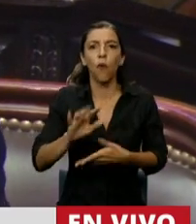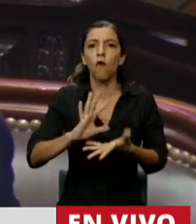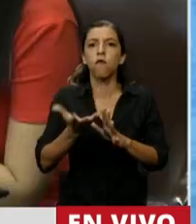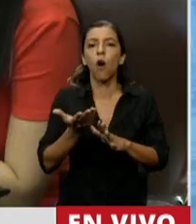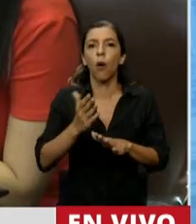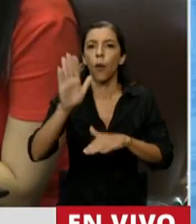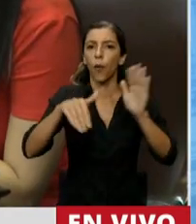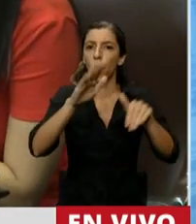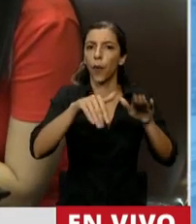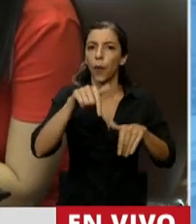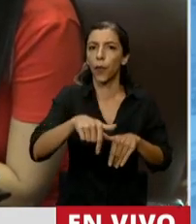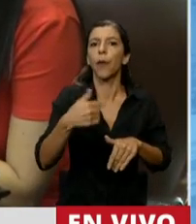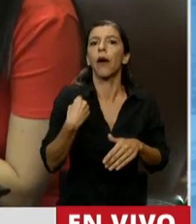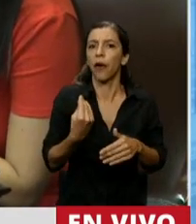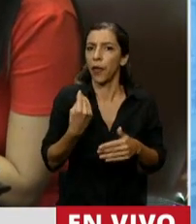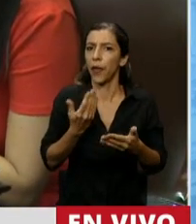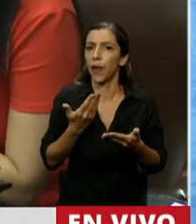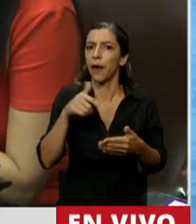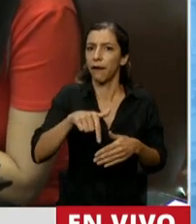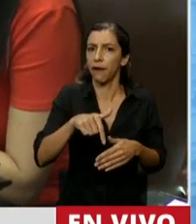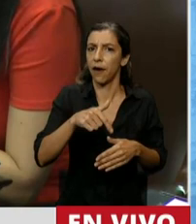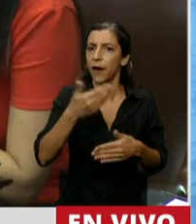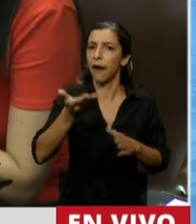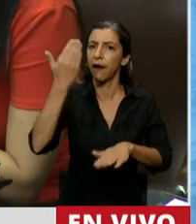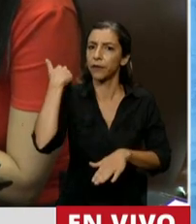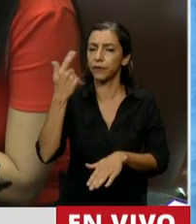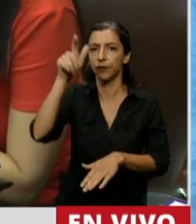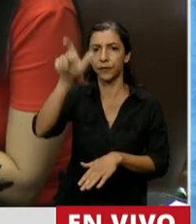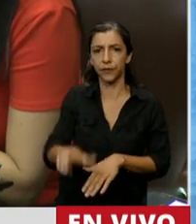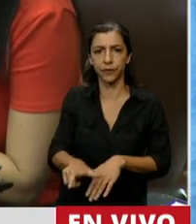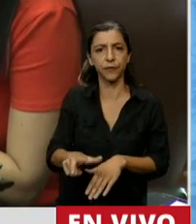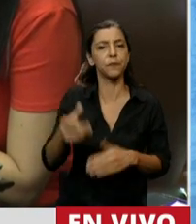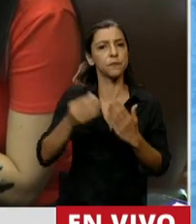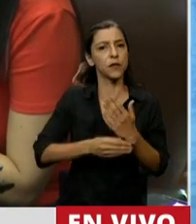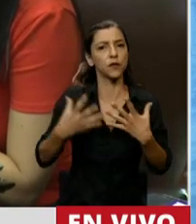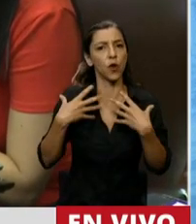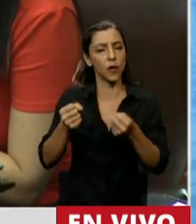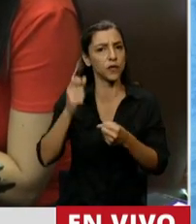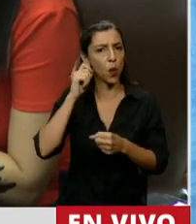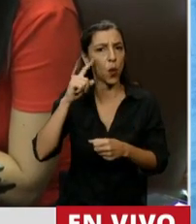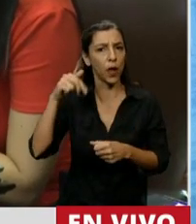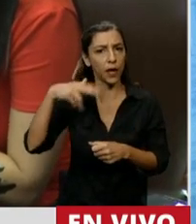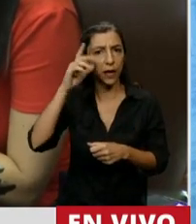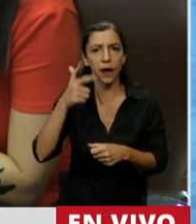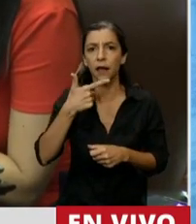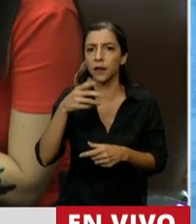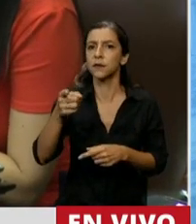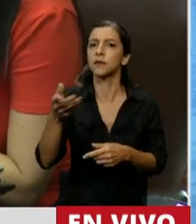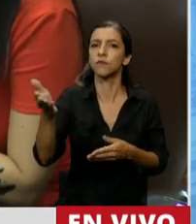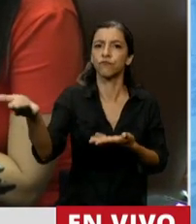recinto al ministro de Salud, al doctor Ginés González García.